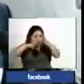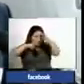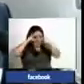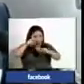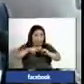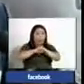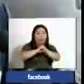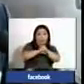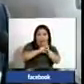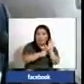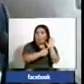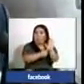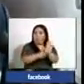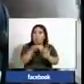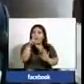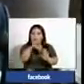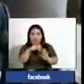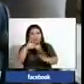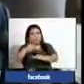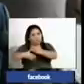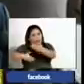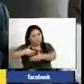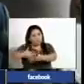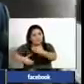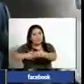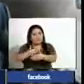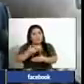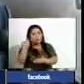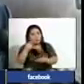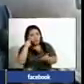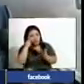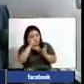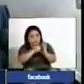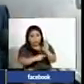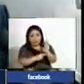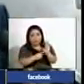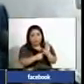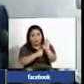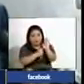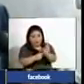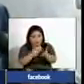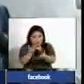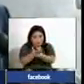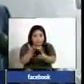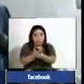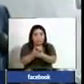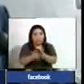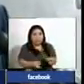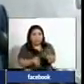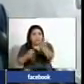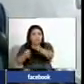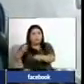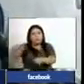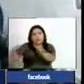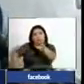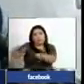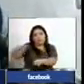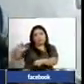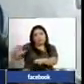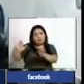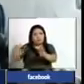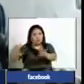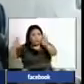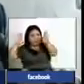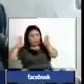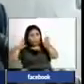estos procesos deben de seguir su presentación de los casos debidamente documentados ante el tribunal sancionador, así que una